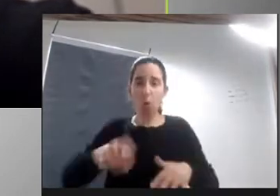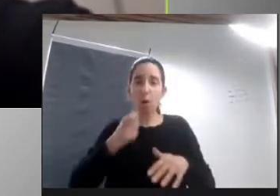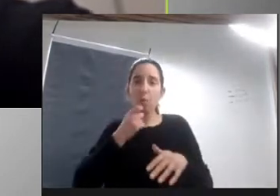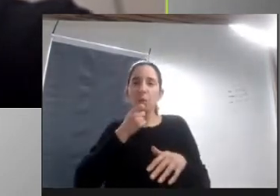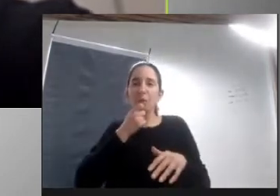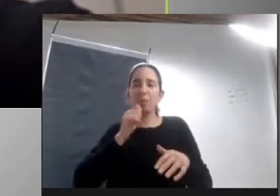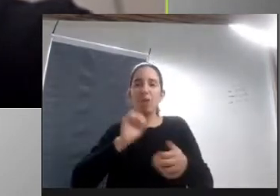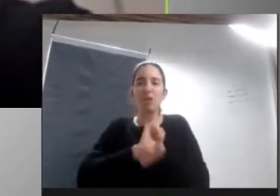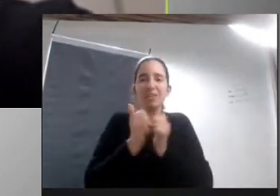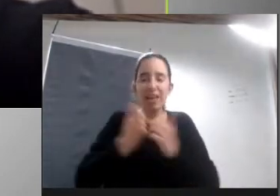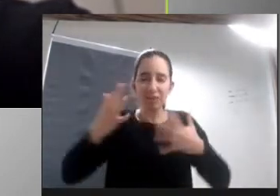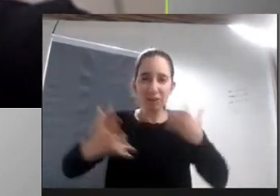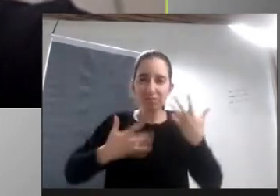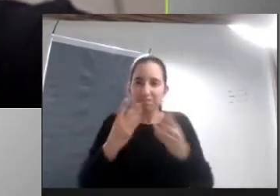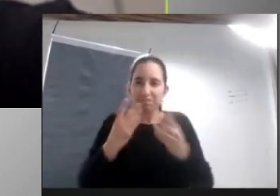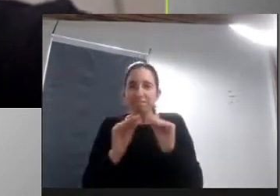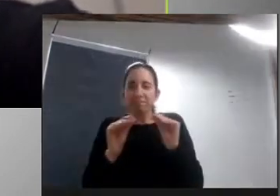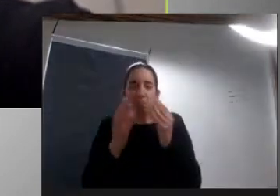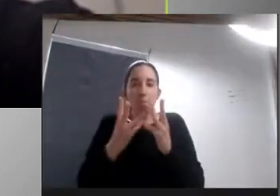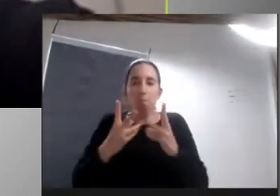decir, que